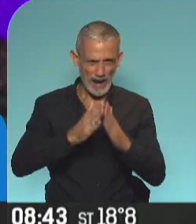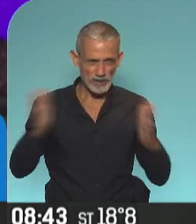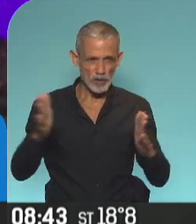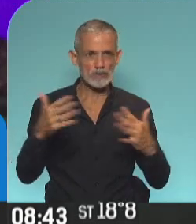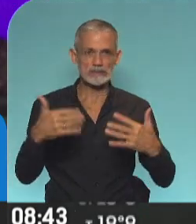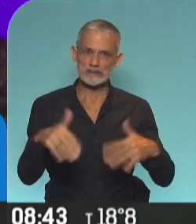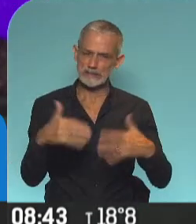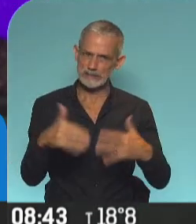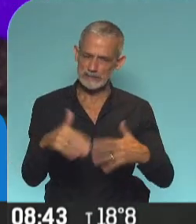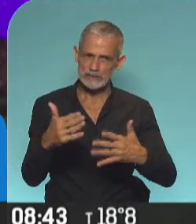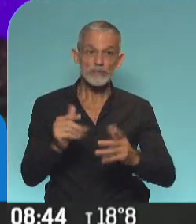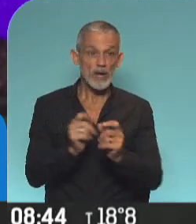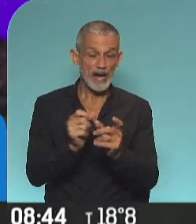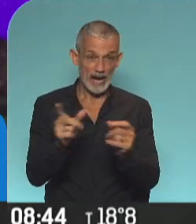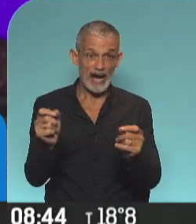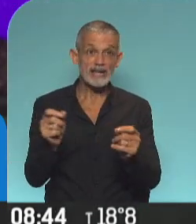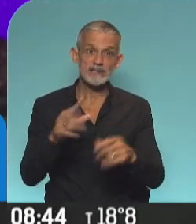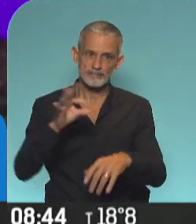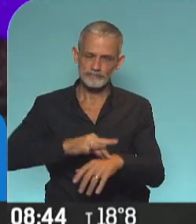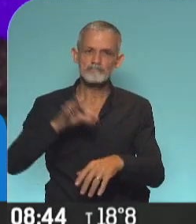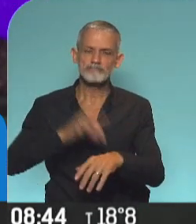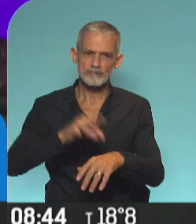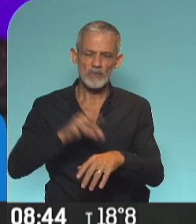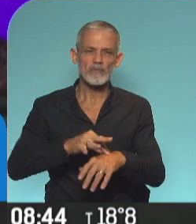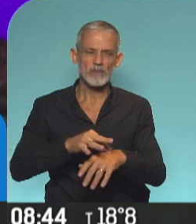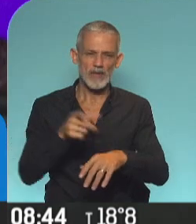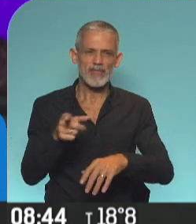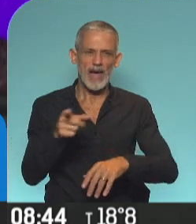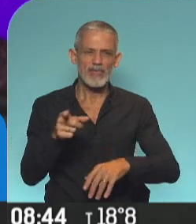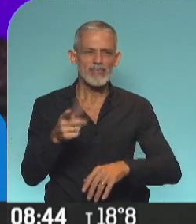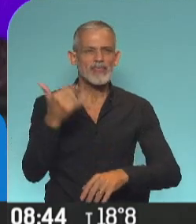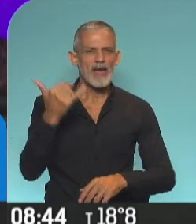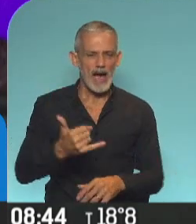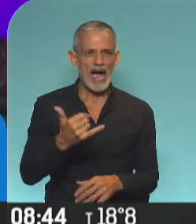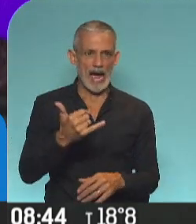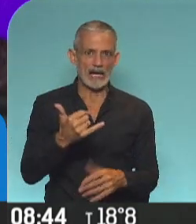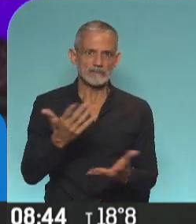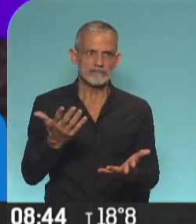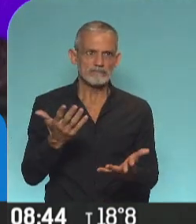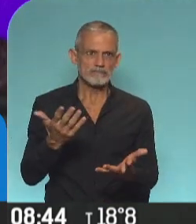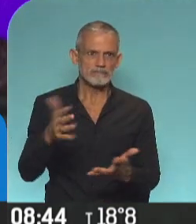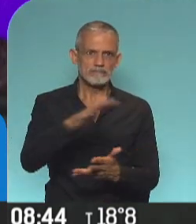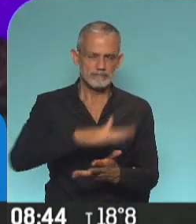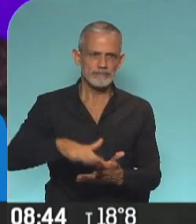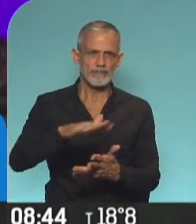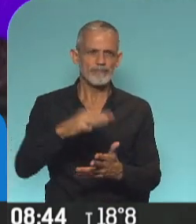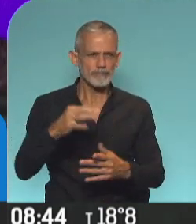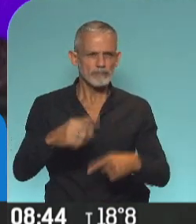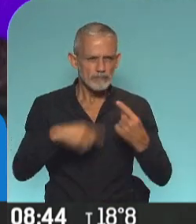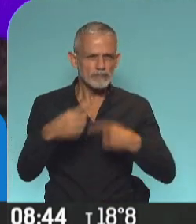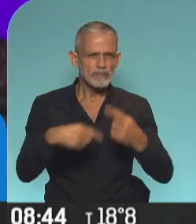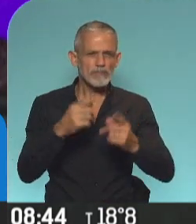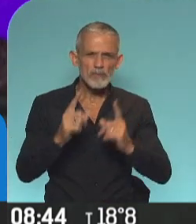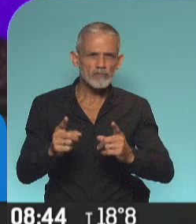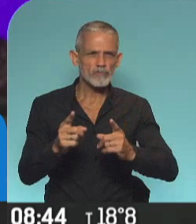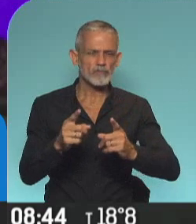entonces el cáncer es una enfermedad esta y en realidad hay que seguir utilizando las